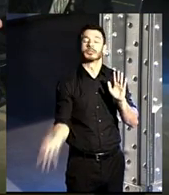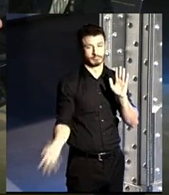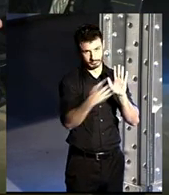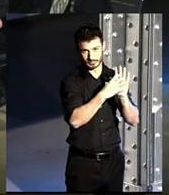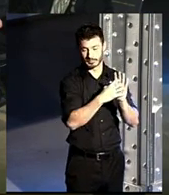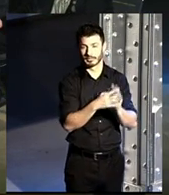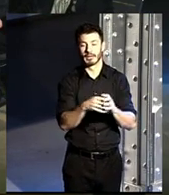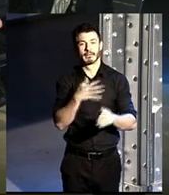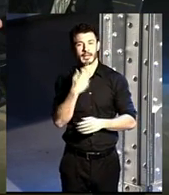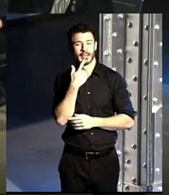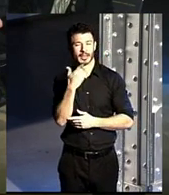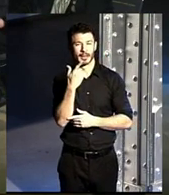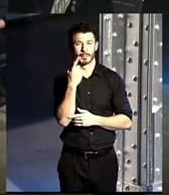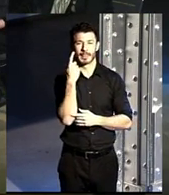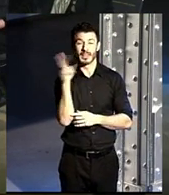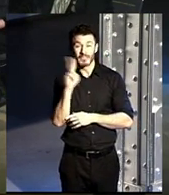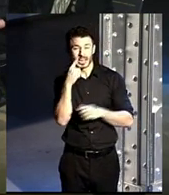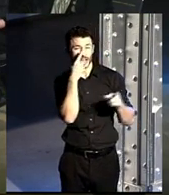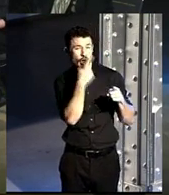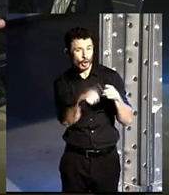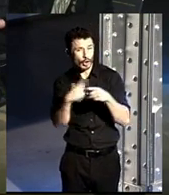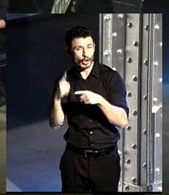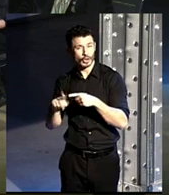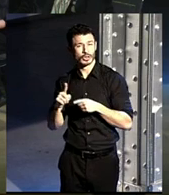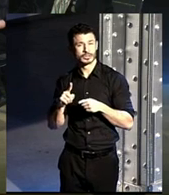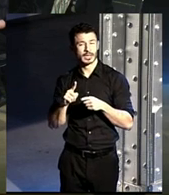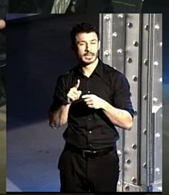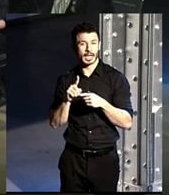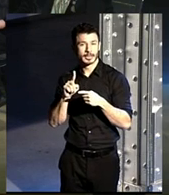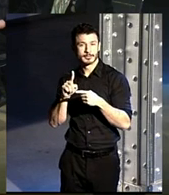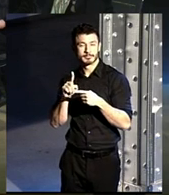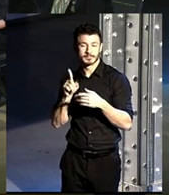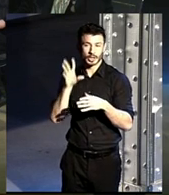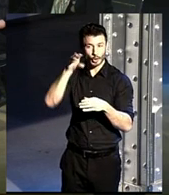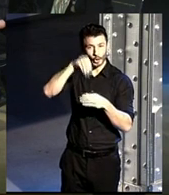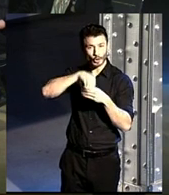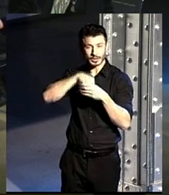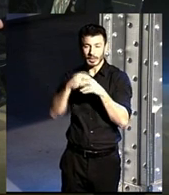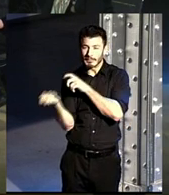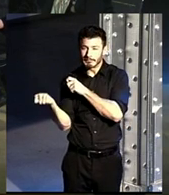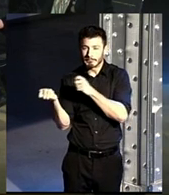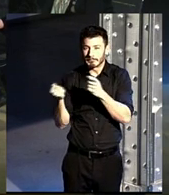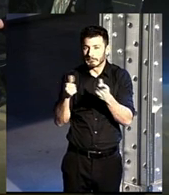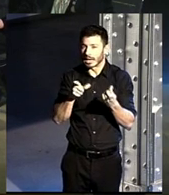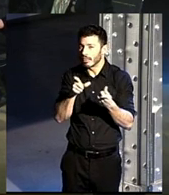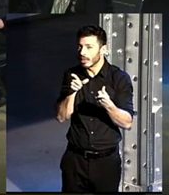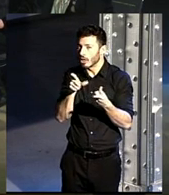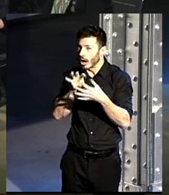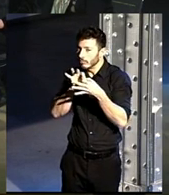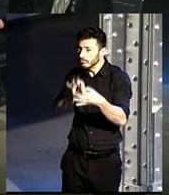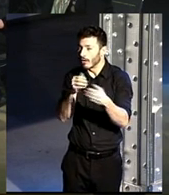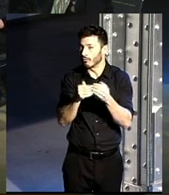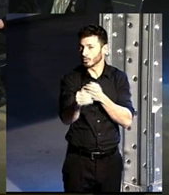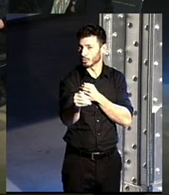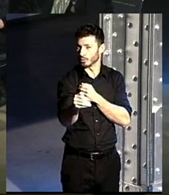hay unas cosas de Verne que tienen más o menos un contenido parecido al futurismo, a